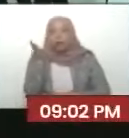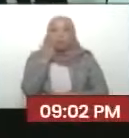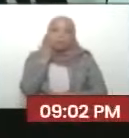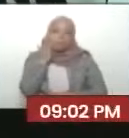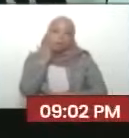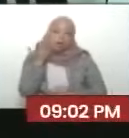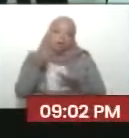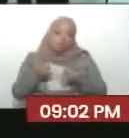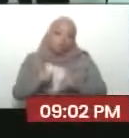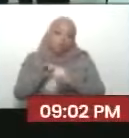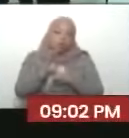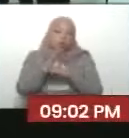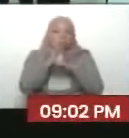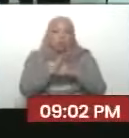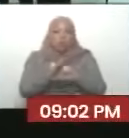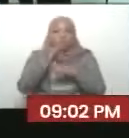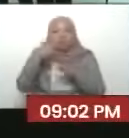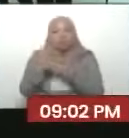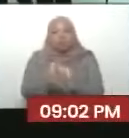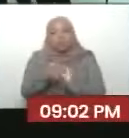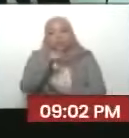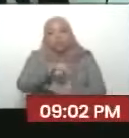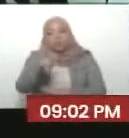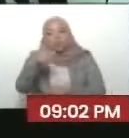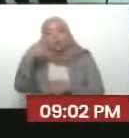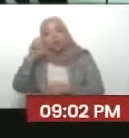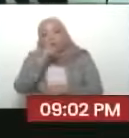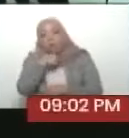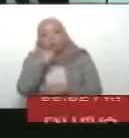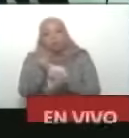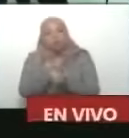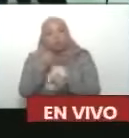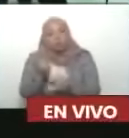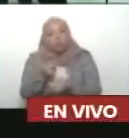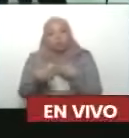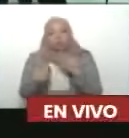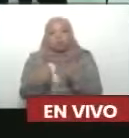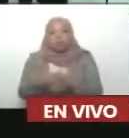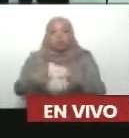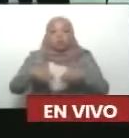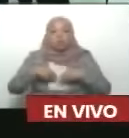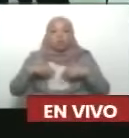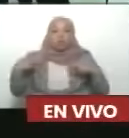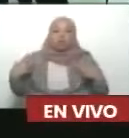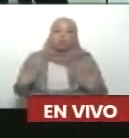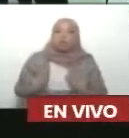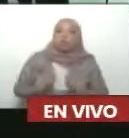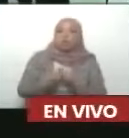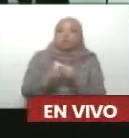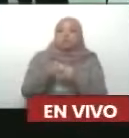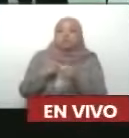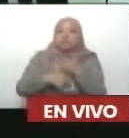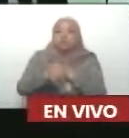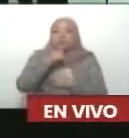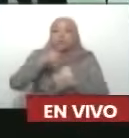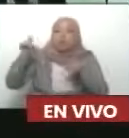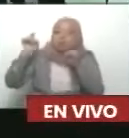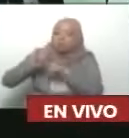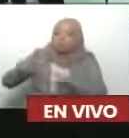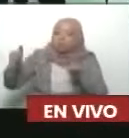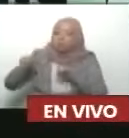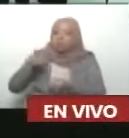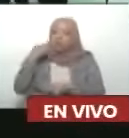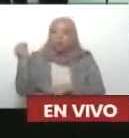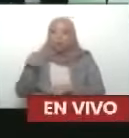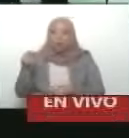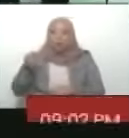representante, pero sobre todo le pertenece a esos adultos mayores que nos han acompañado y nos han guiado y nos han formado como